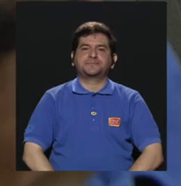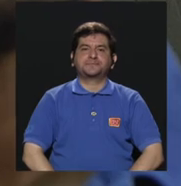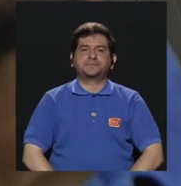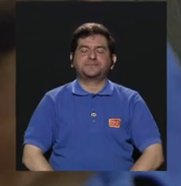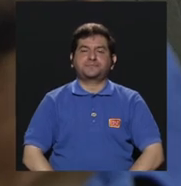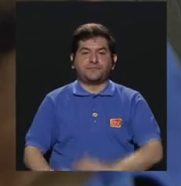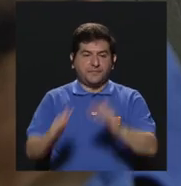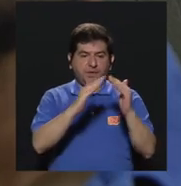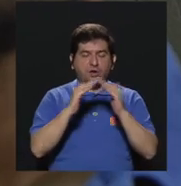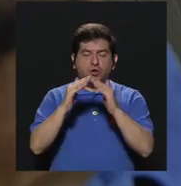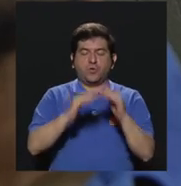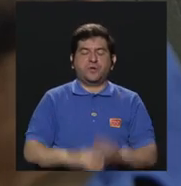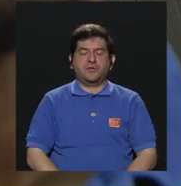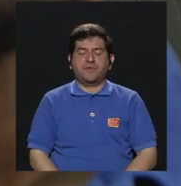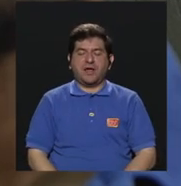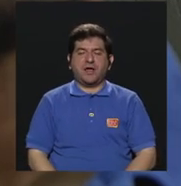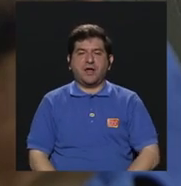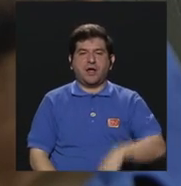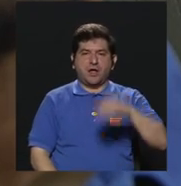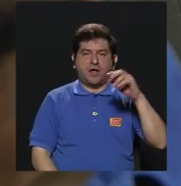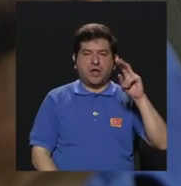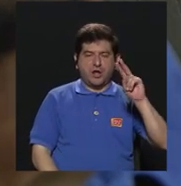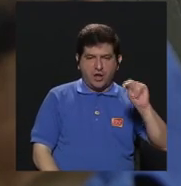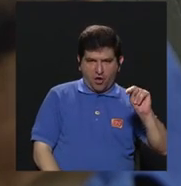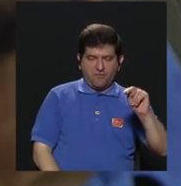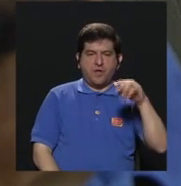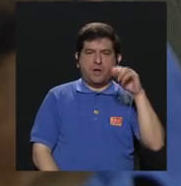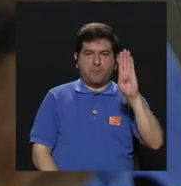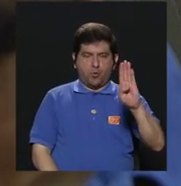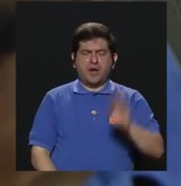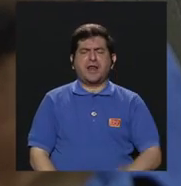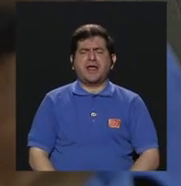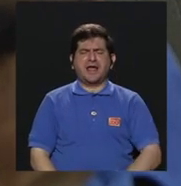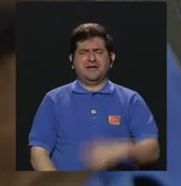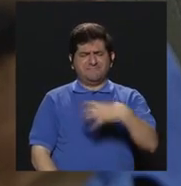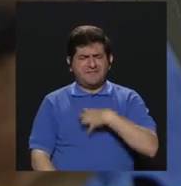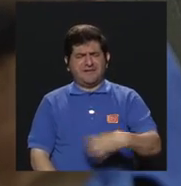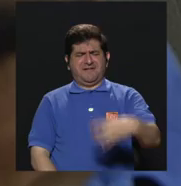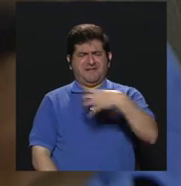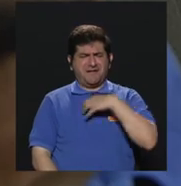La comunidad Gobe Buglé llevaba varios años protestando